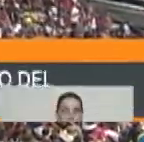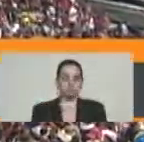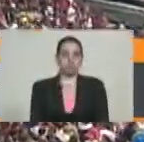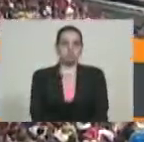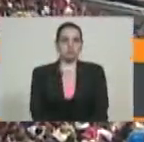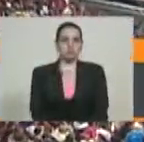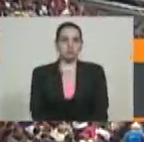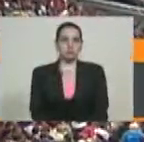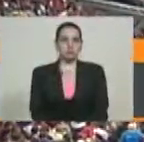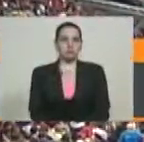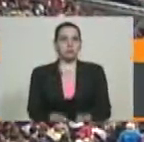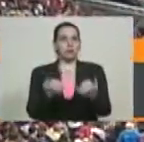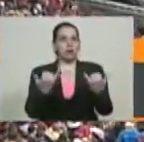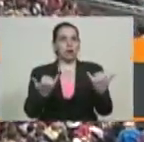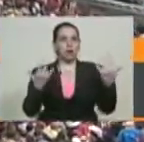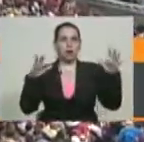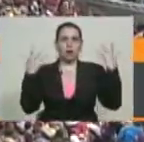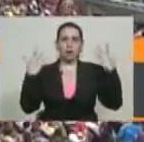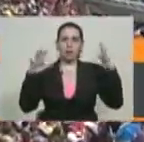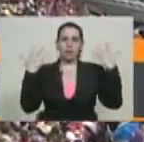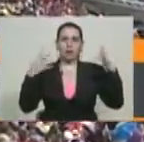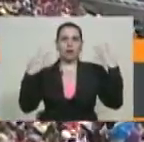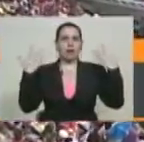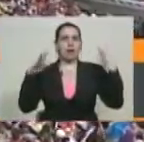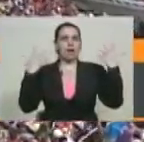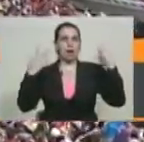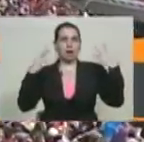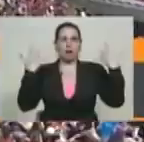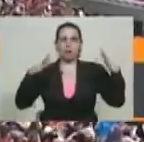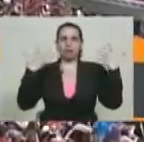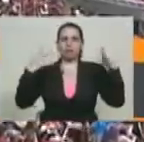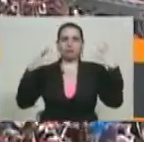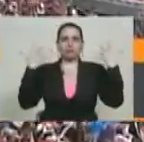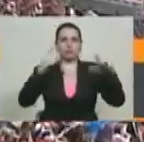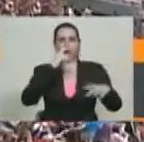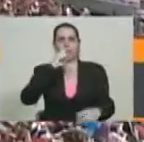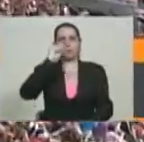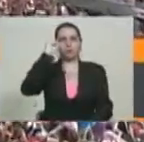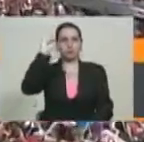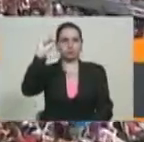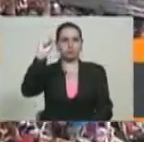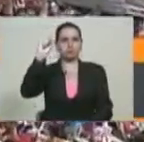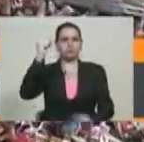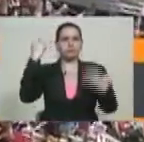fuerte para Nicolás Maduro!